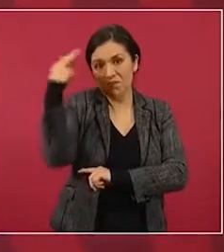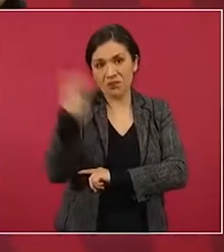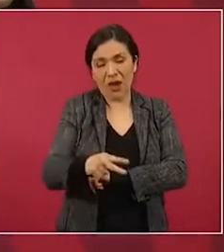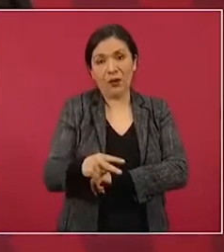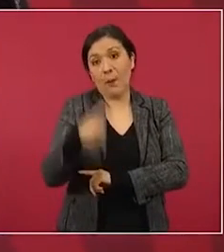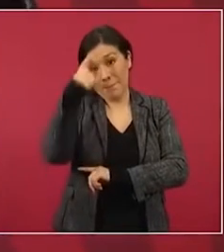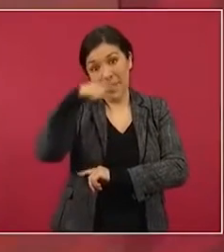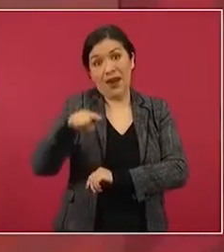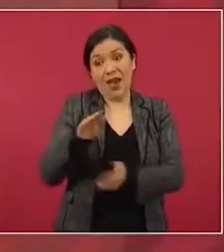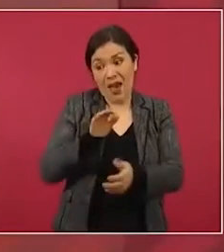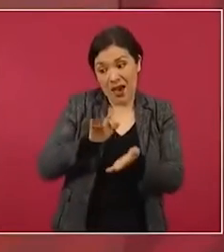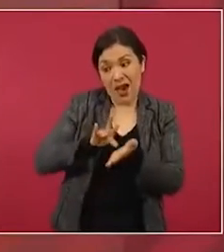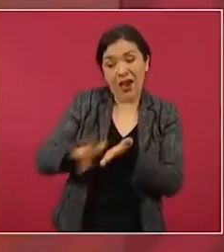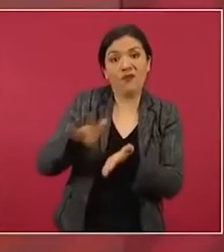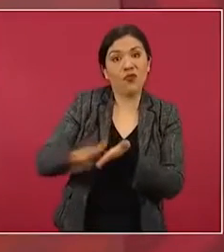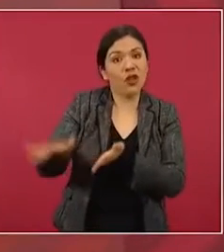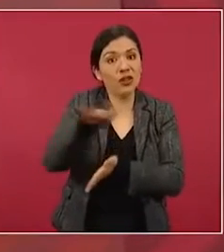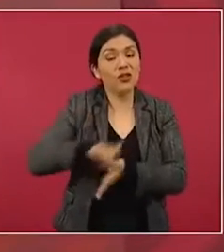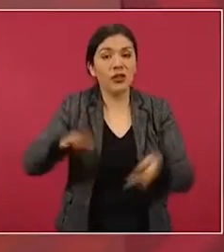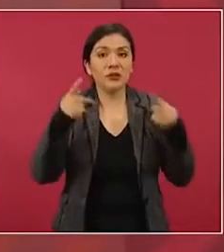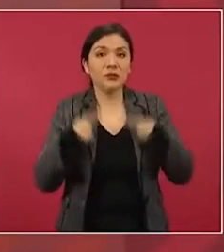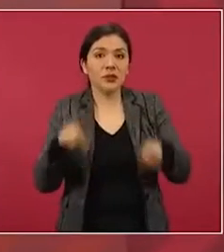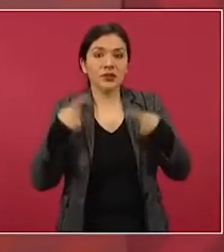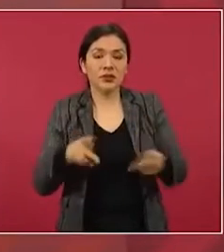en beneficio del pueblo.